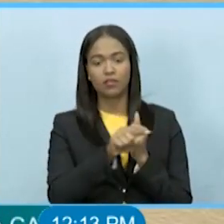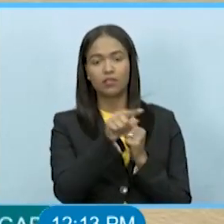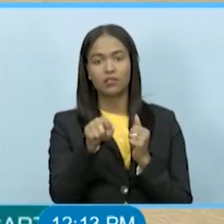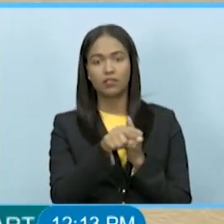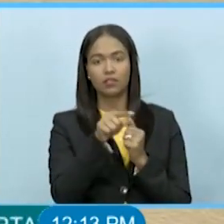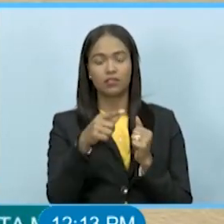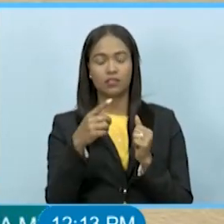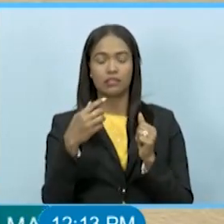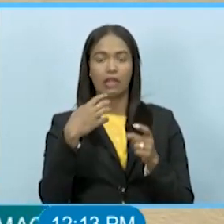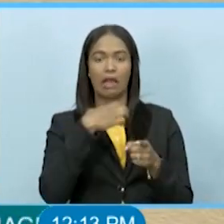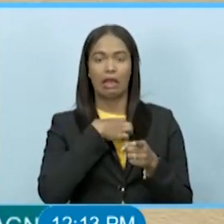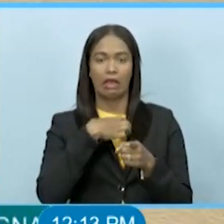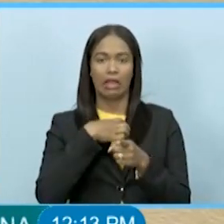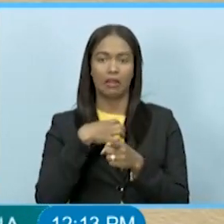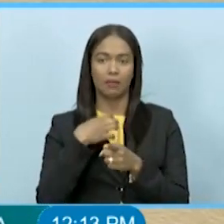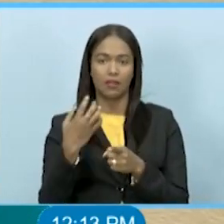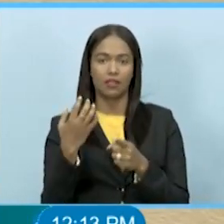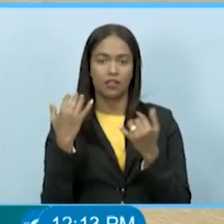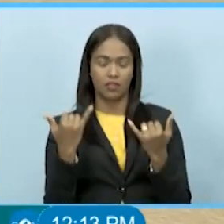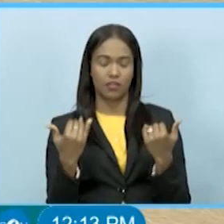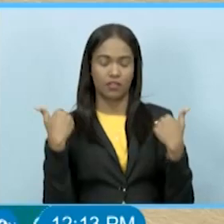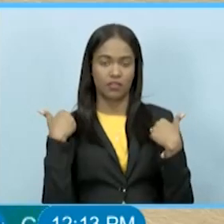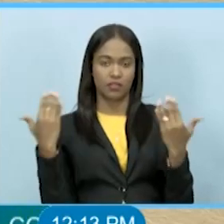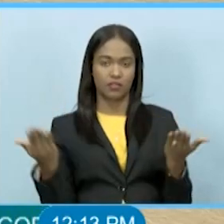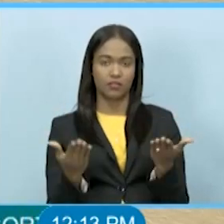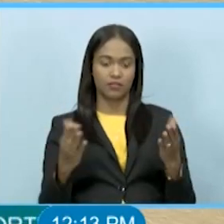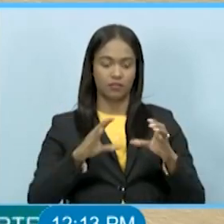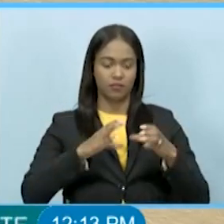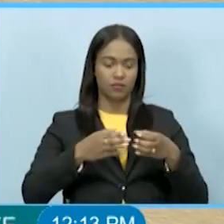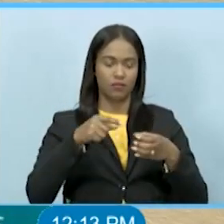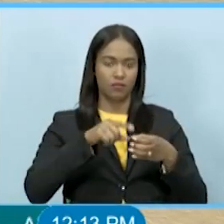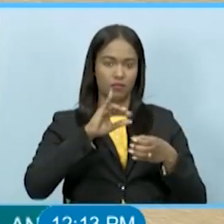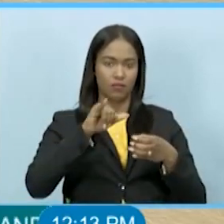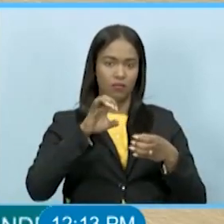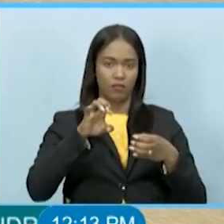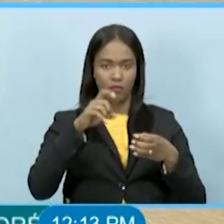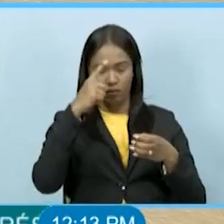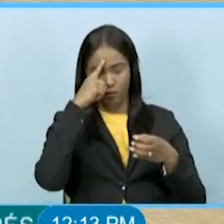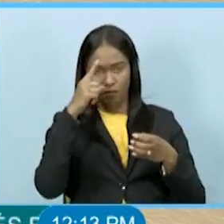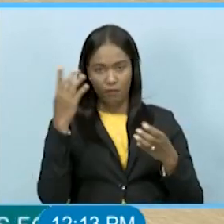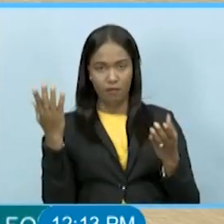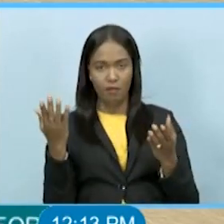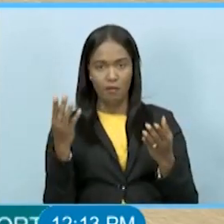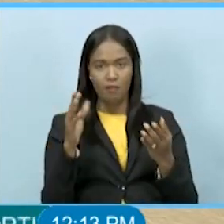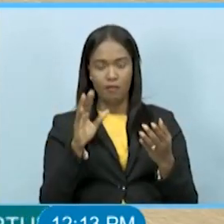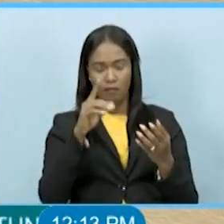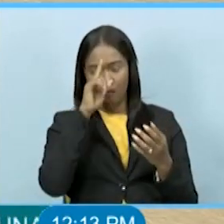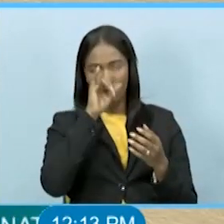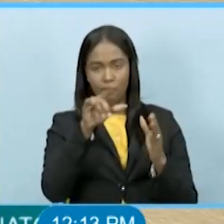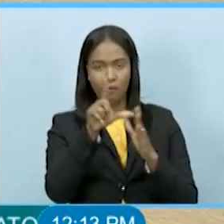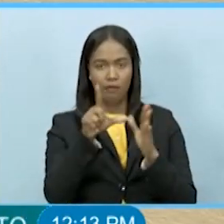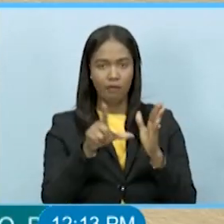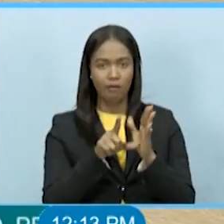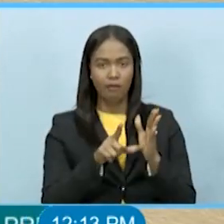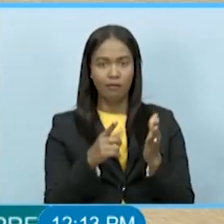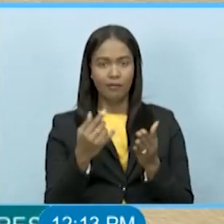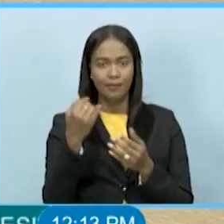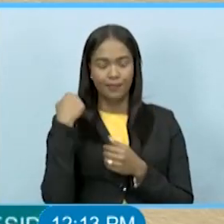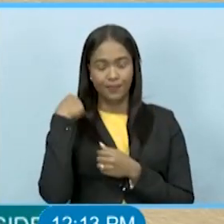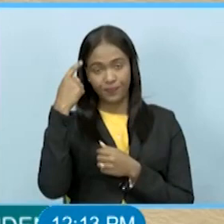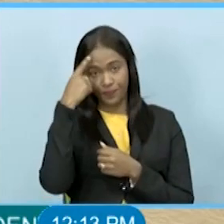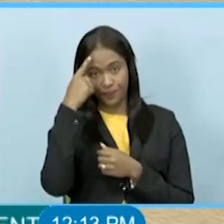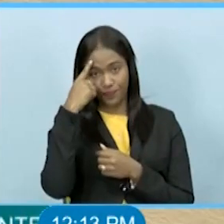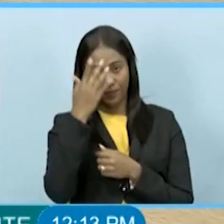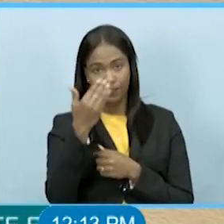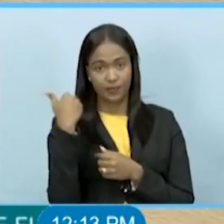de esos reclamos que está haciendo la Junta Electoral sobre esa ley. Pienso que